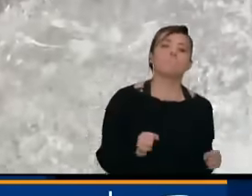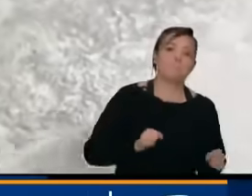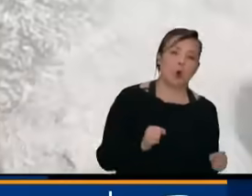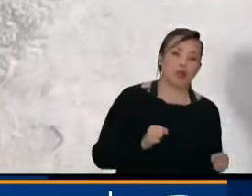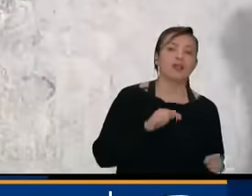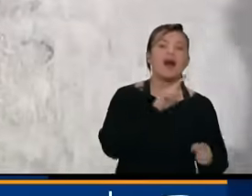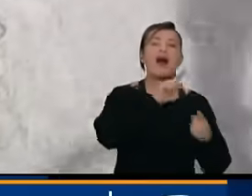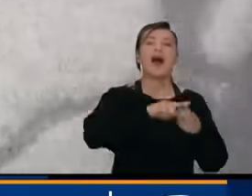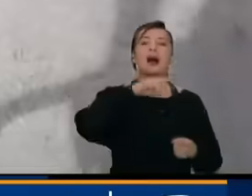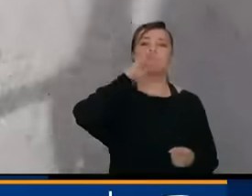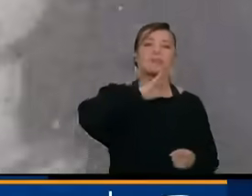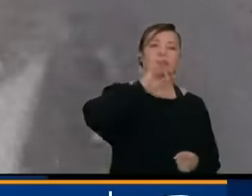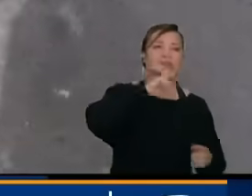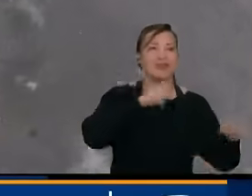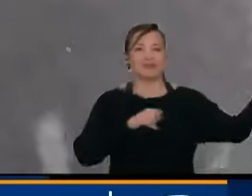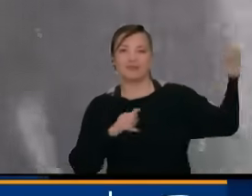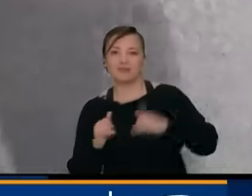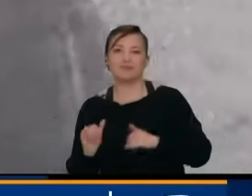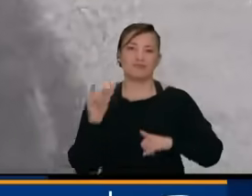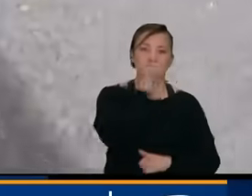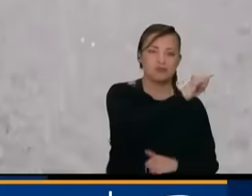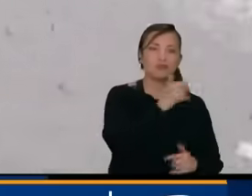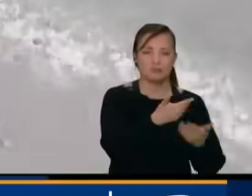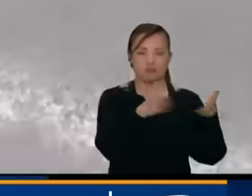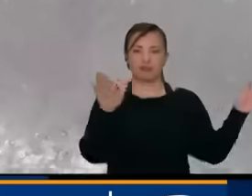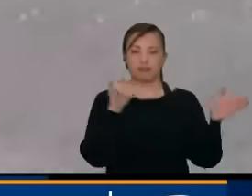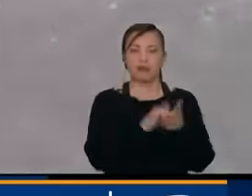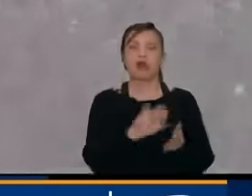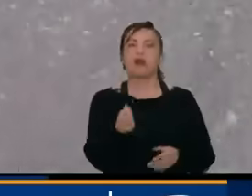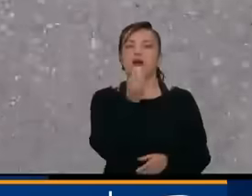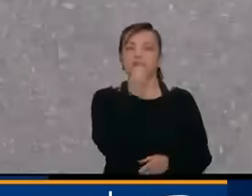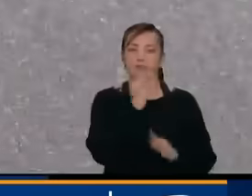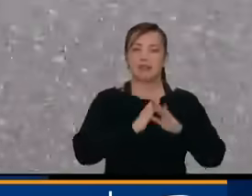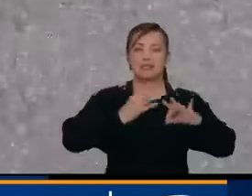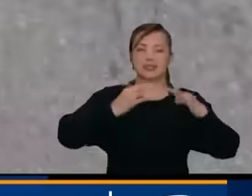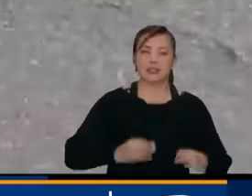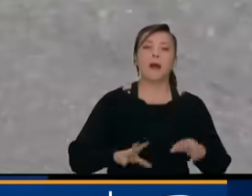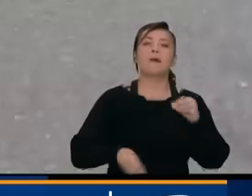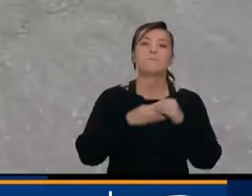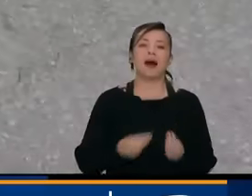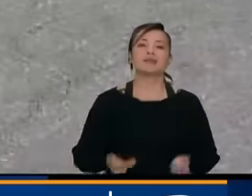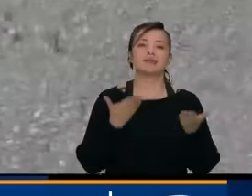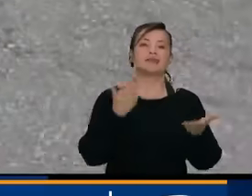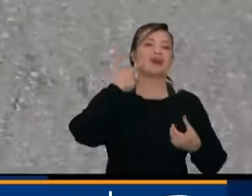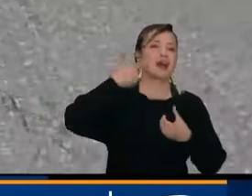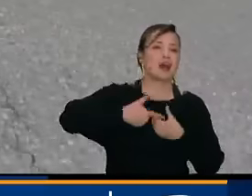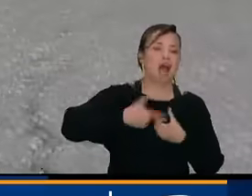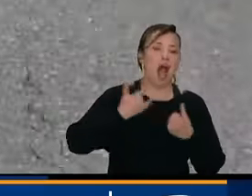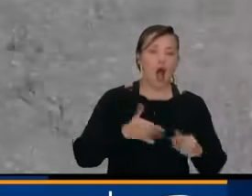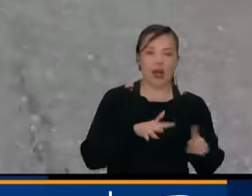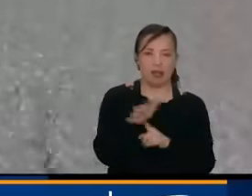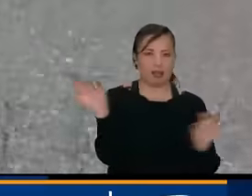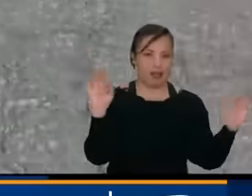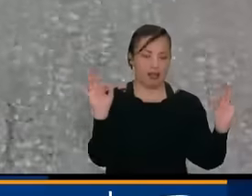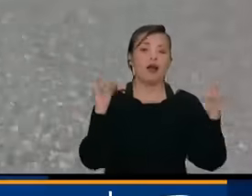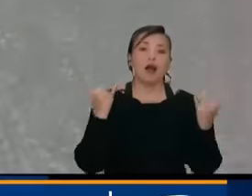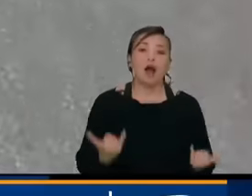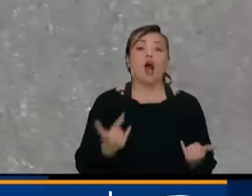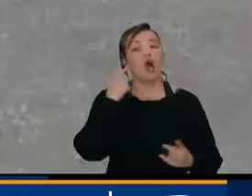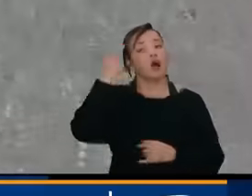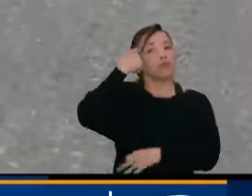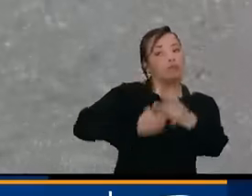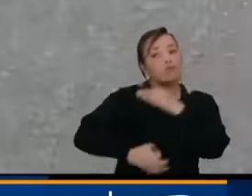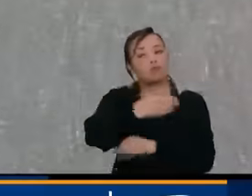disponibilidad respecto a desplazamientos aéreos, seguridad alimentaria y la provisión de combustible a la fecha no se encuentra afectada. Tenemos como corredores